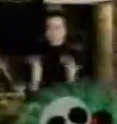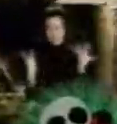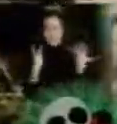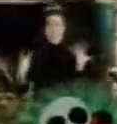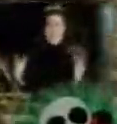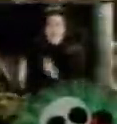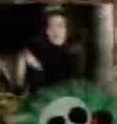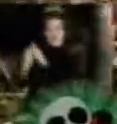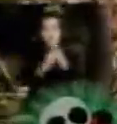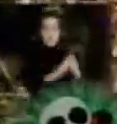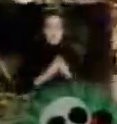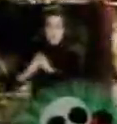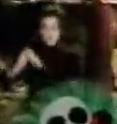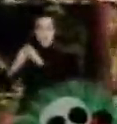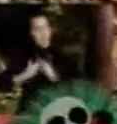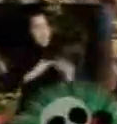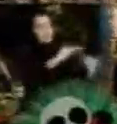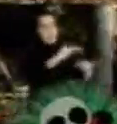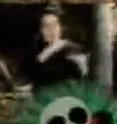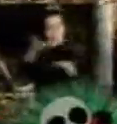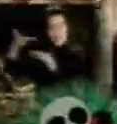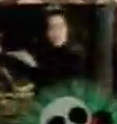que sufra poder ayudarle.